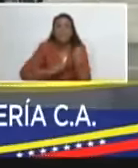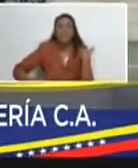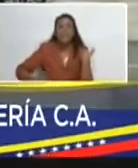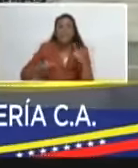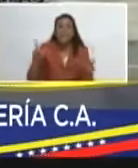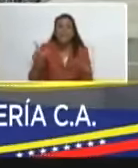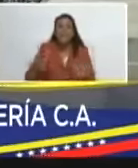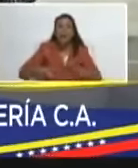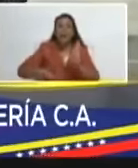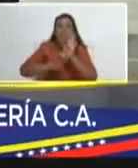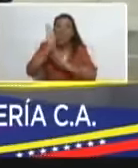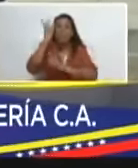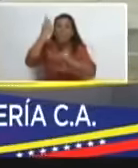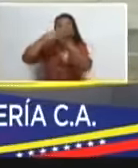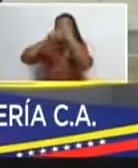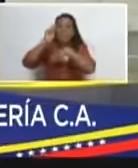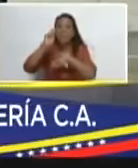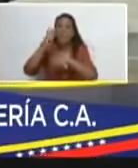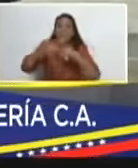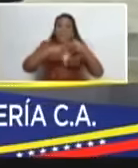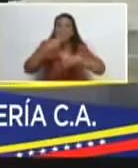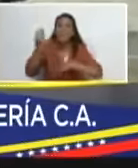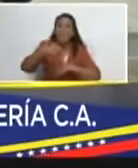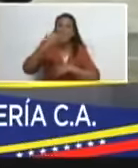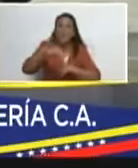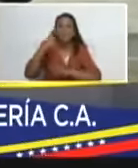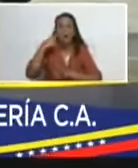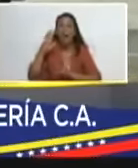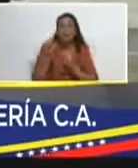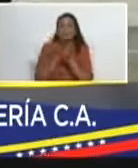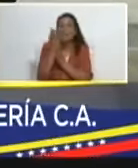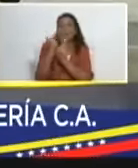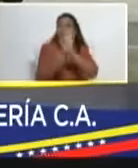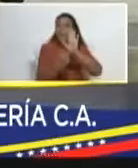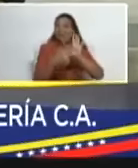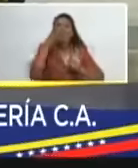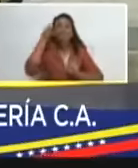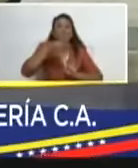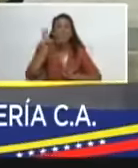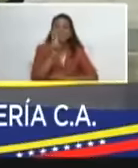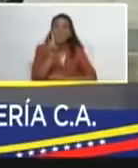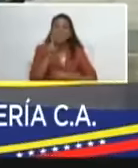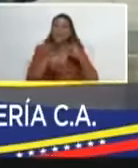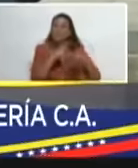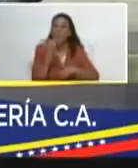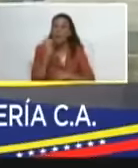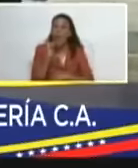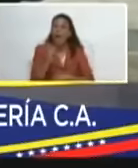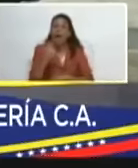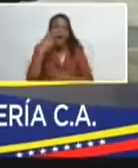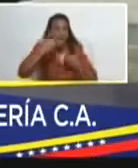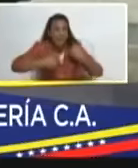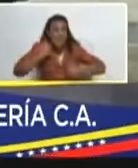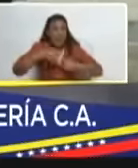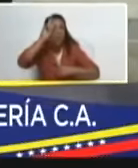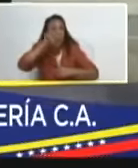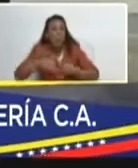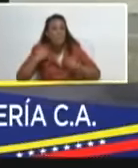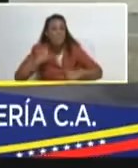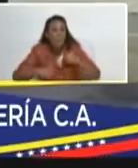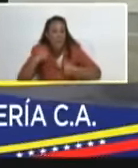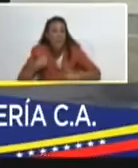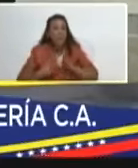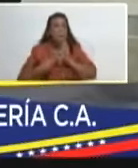para avanzar, para exportar, para producir y para seguir mostrando la Venezuela productiva que usted miércoles a miércoles